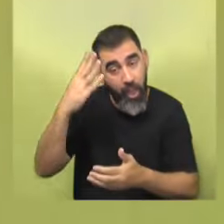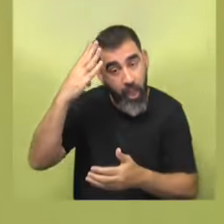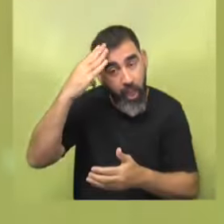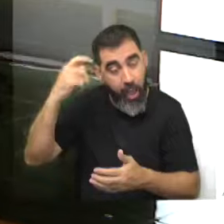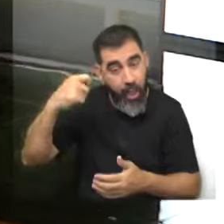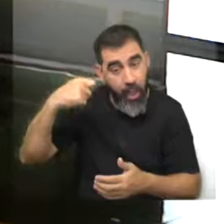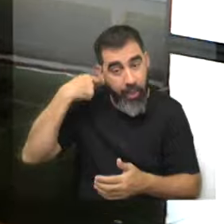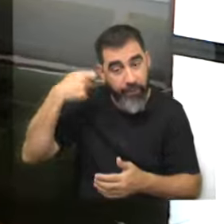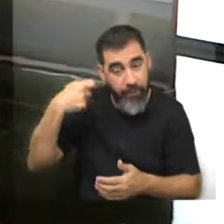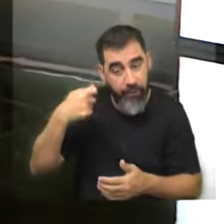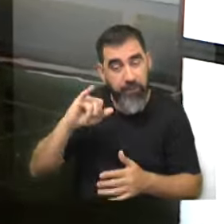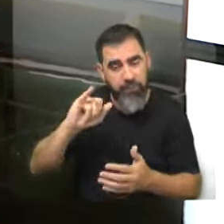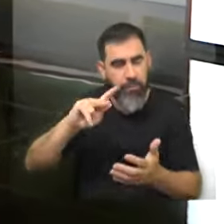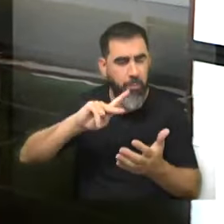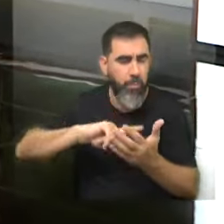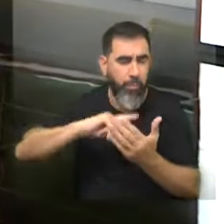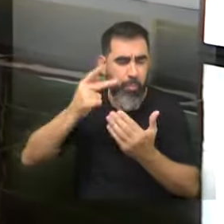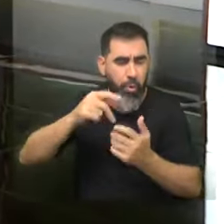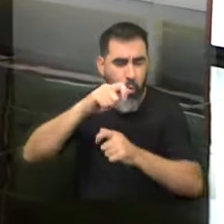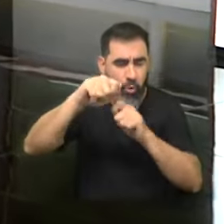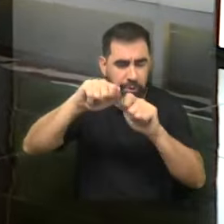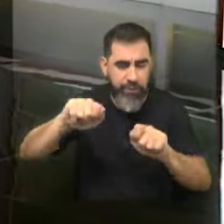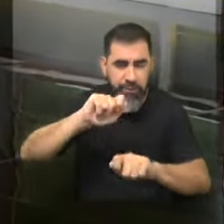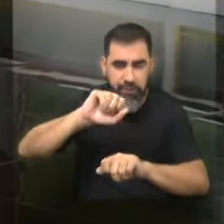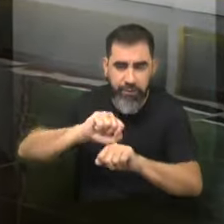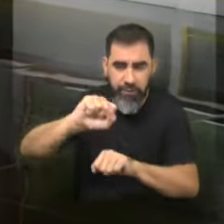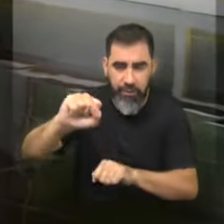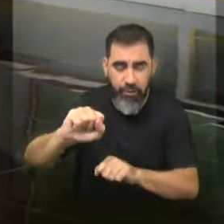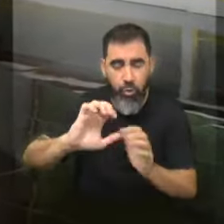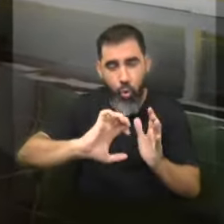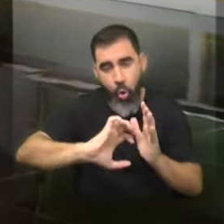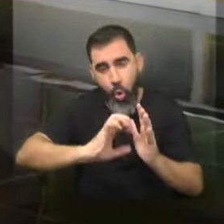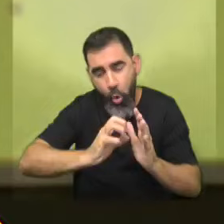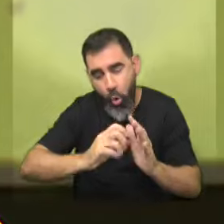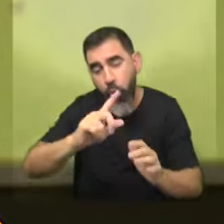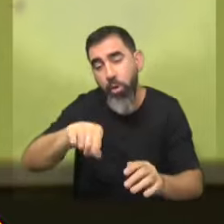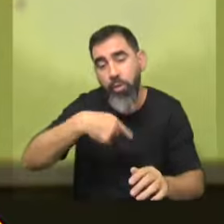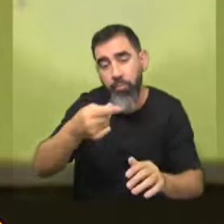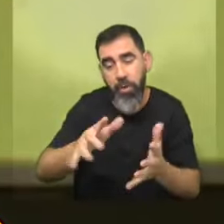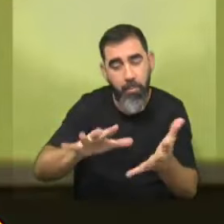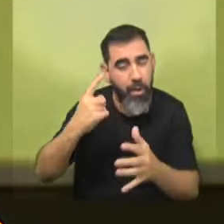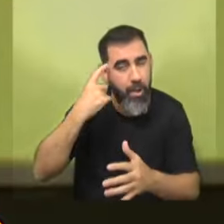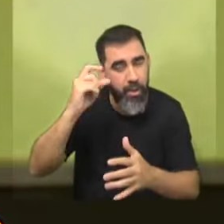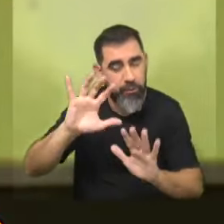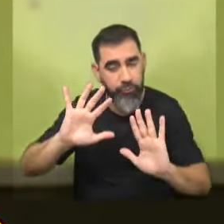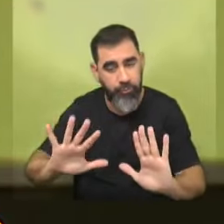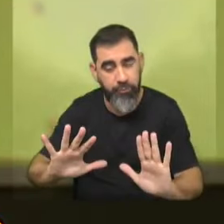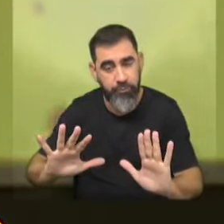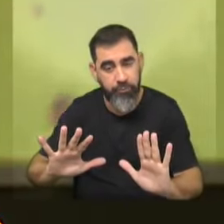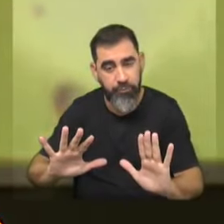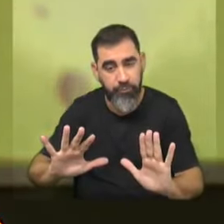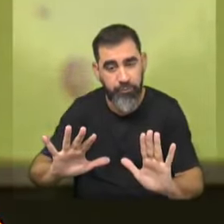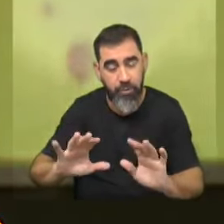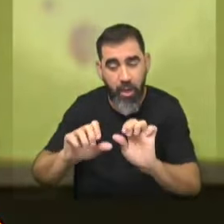Bueno, sí, muchos proyectos de grado, haciendo pedacitos, primero globos, después cuando ya teníamos más o menos la idea encaminada y estábamos ya